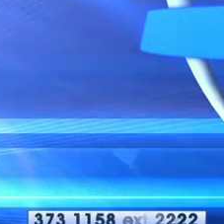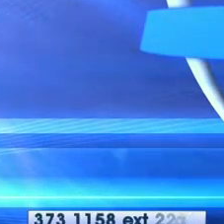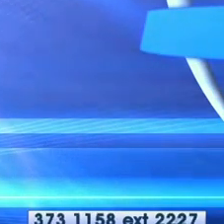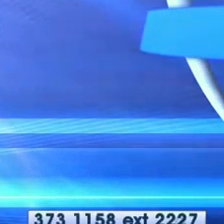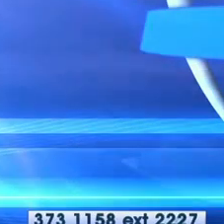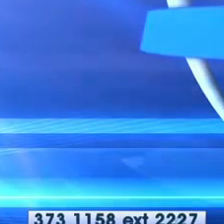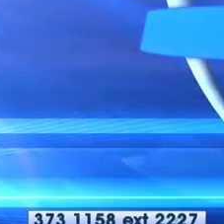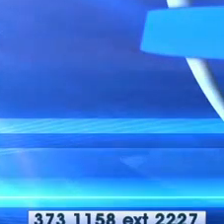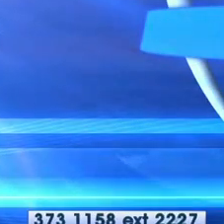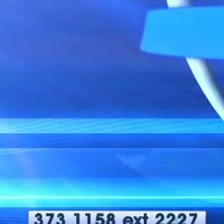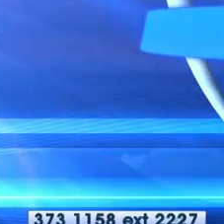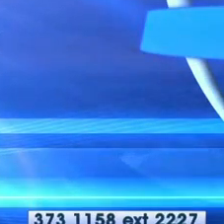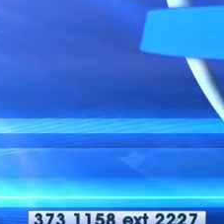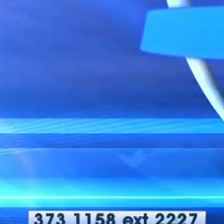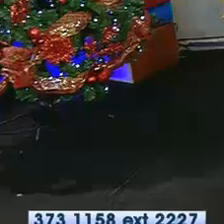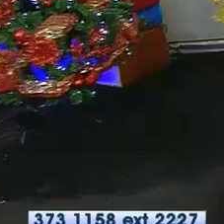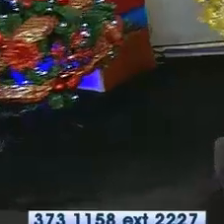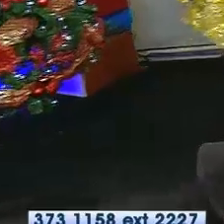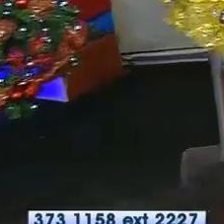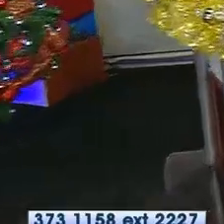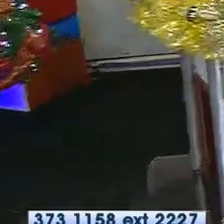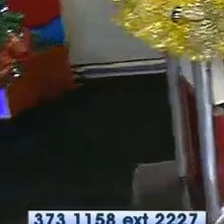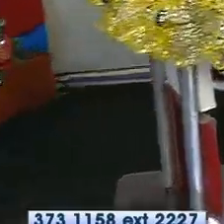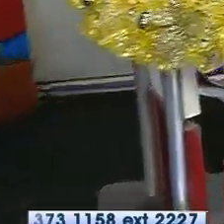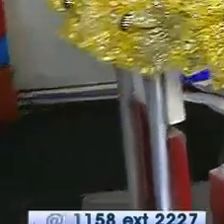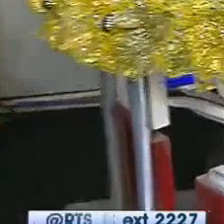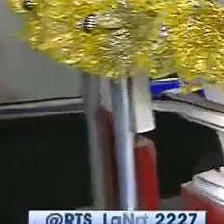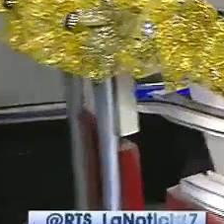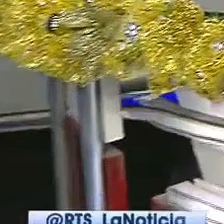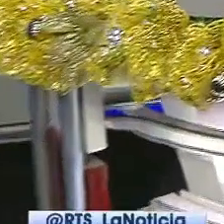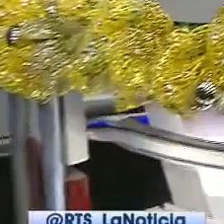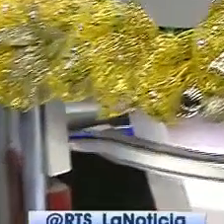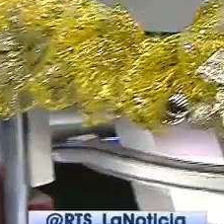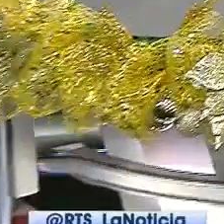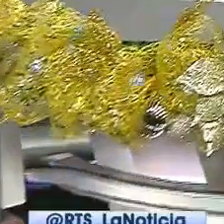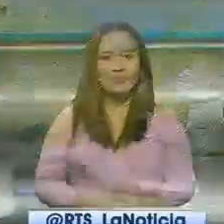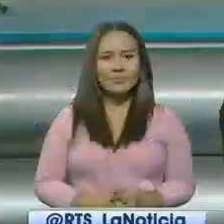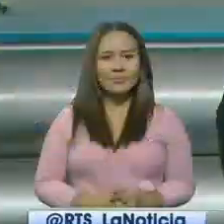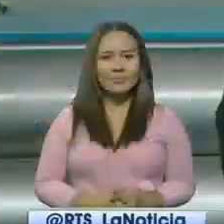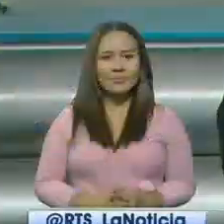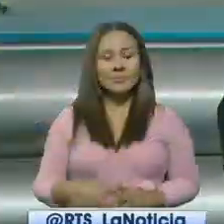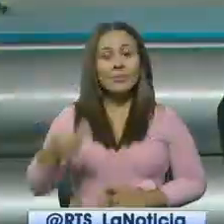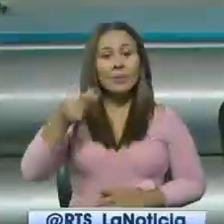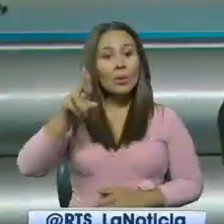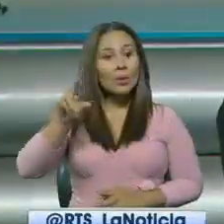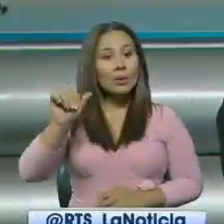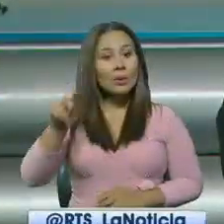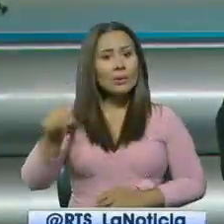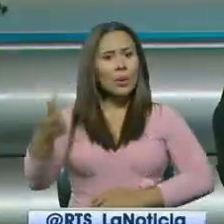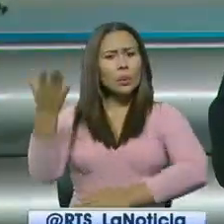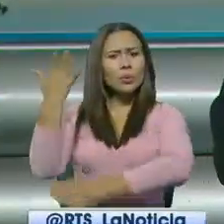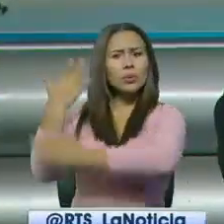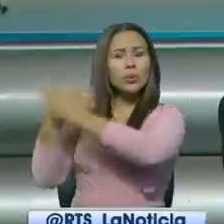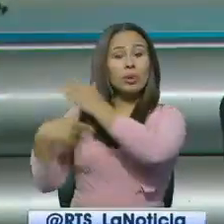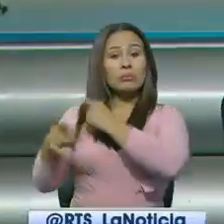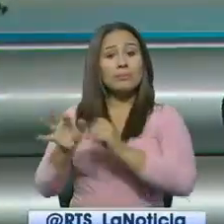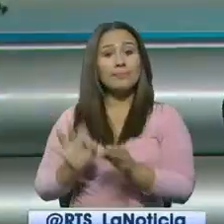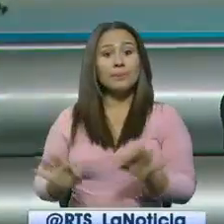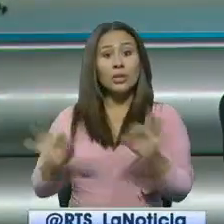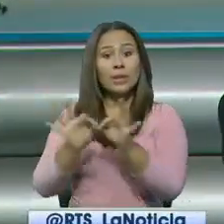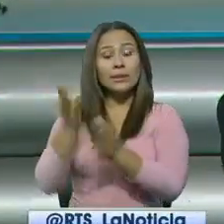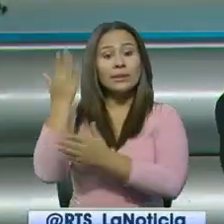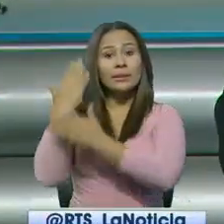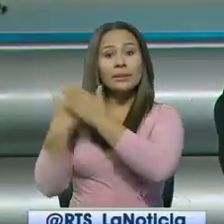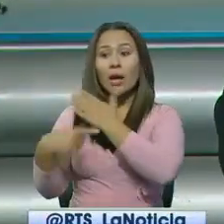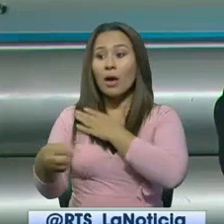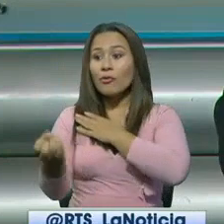comunidad, en la mayoridad, comunidad. Guano es un pueblo muy antiguo y con una rica historia en la que han